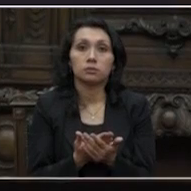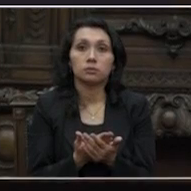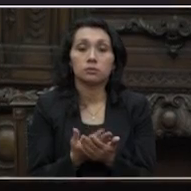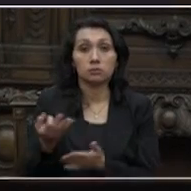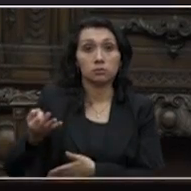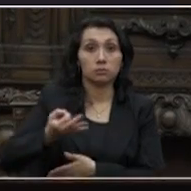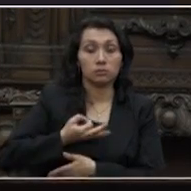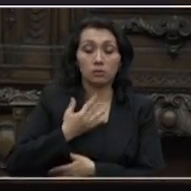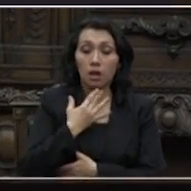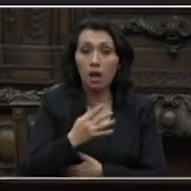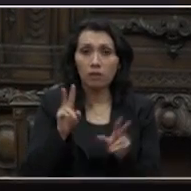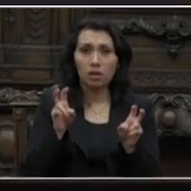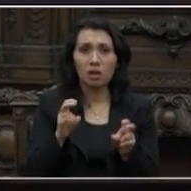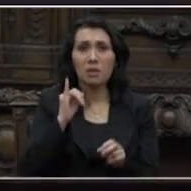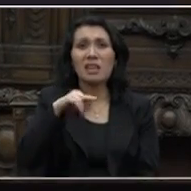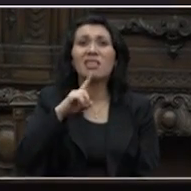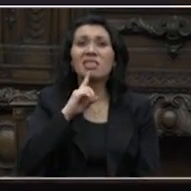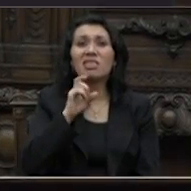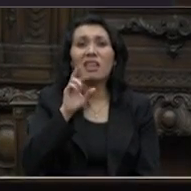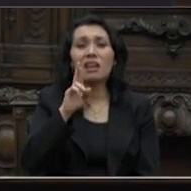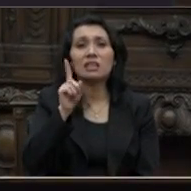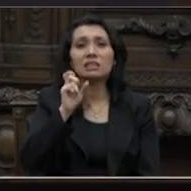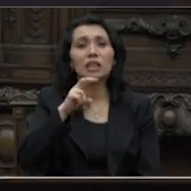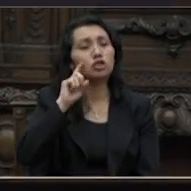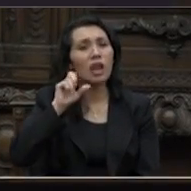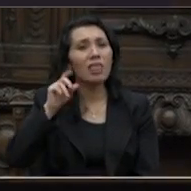me dijeron que hablara sobre interseccionalidad,